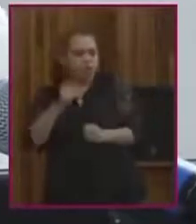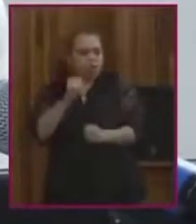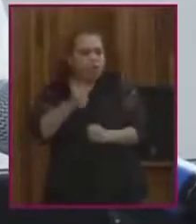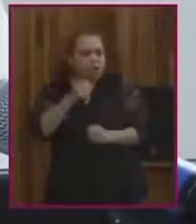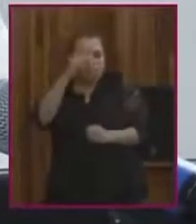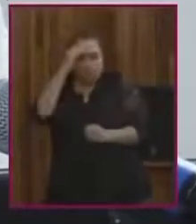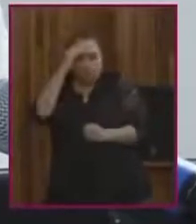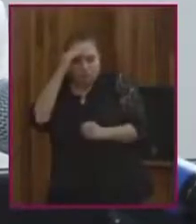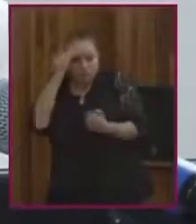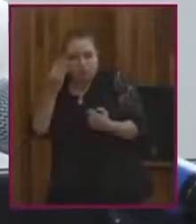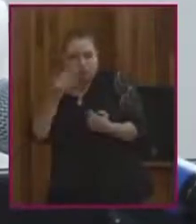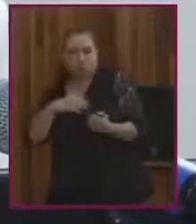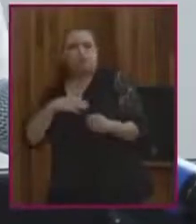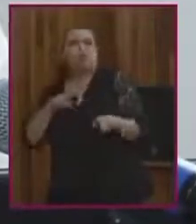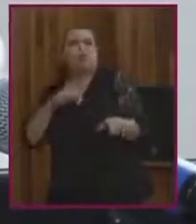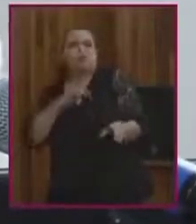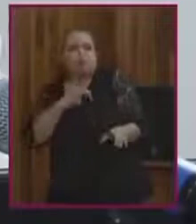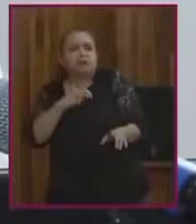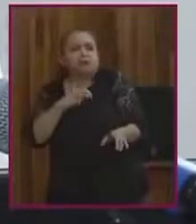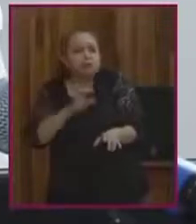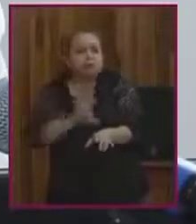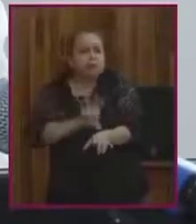de tener cierto tipo de emociones